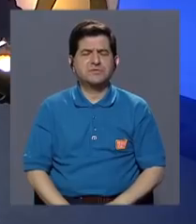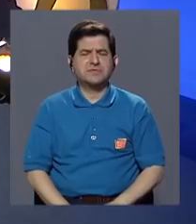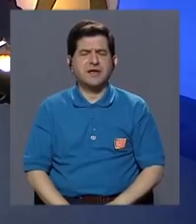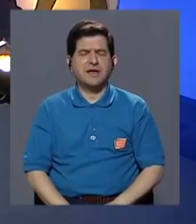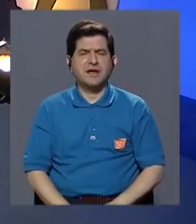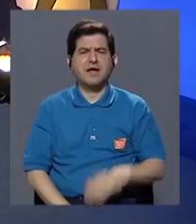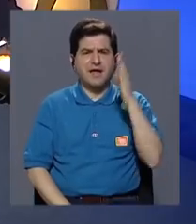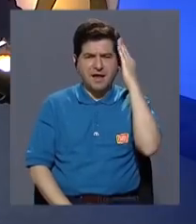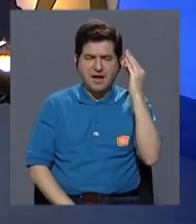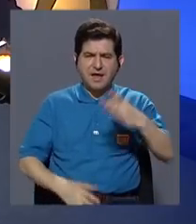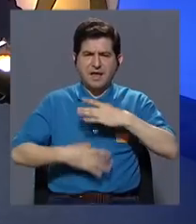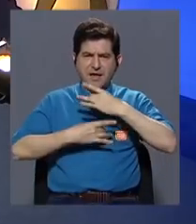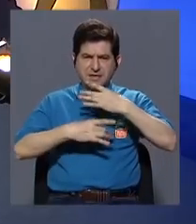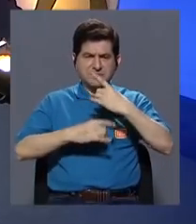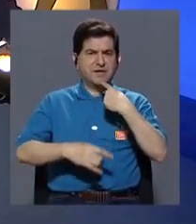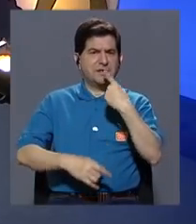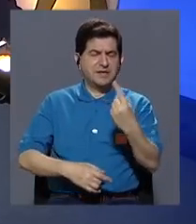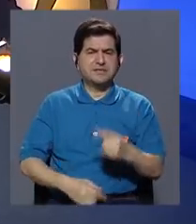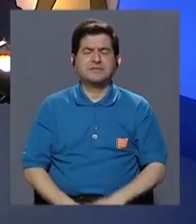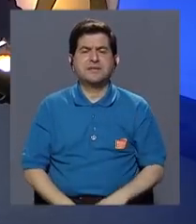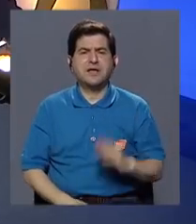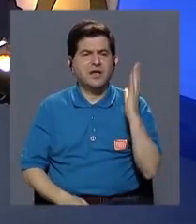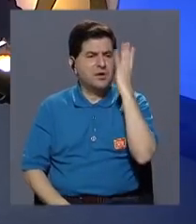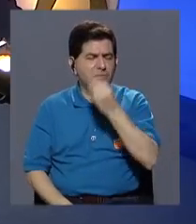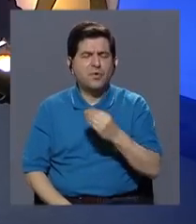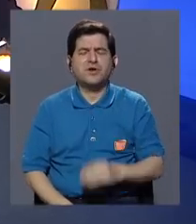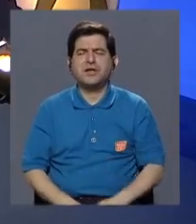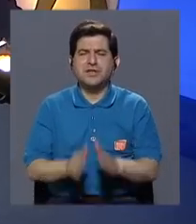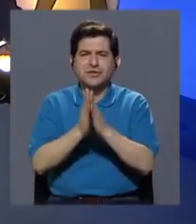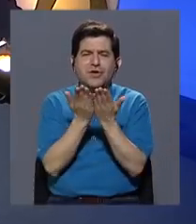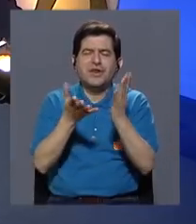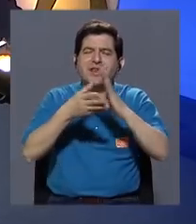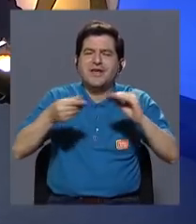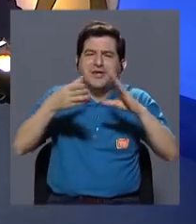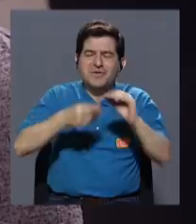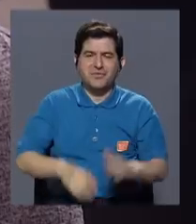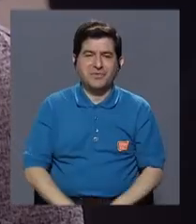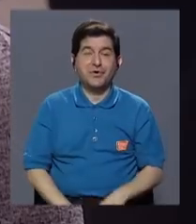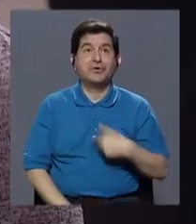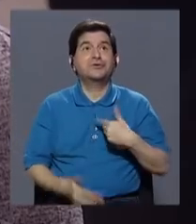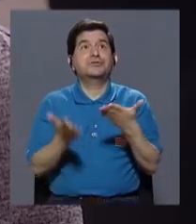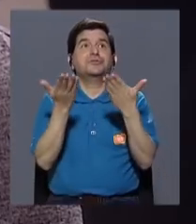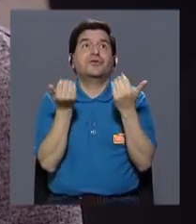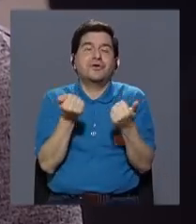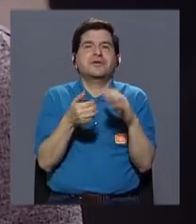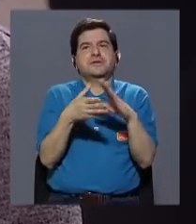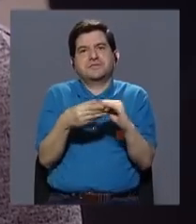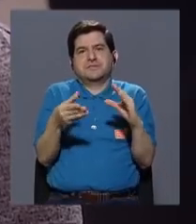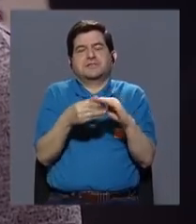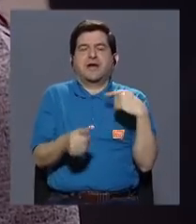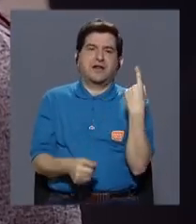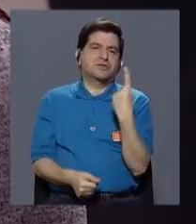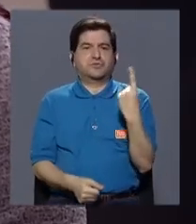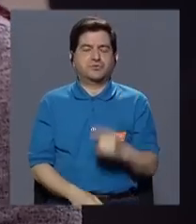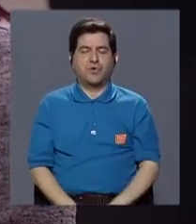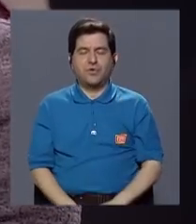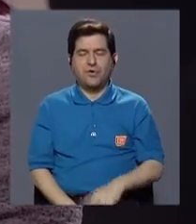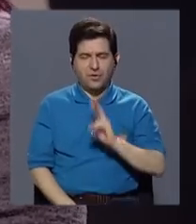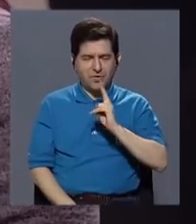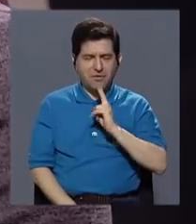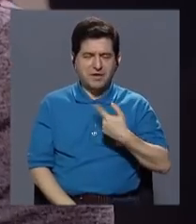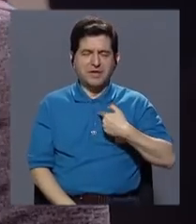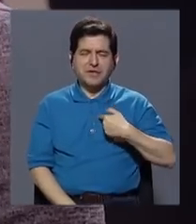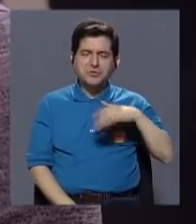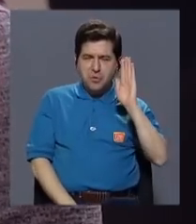interesante desde que tienen dicho que era un bonito libro de cuentos desearía que fueran bonito libro de cuentos de todo corazón lo